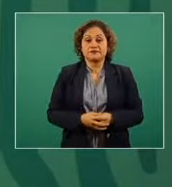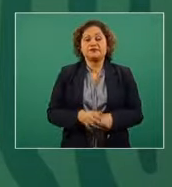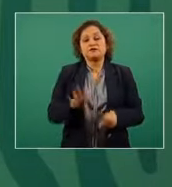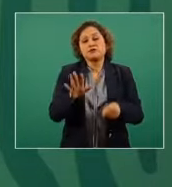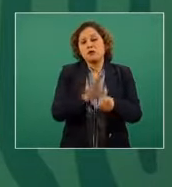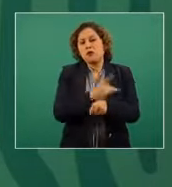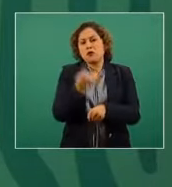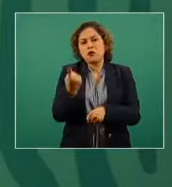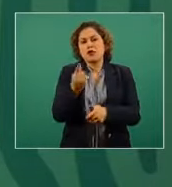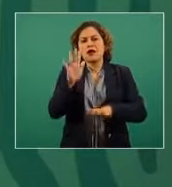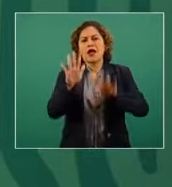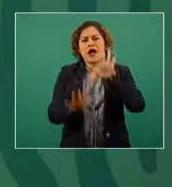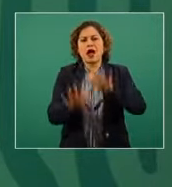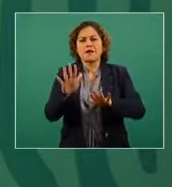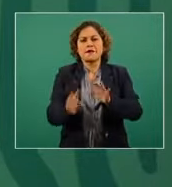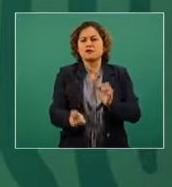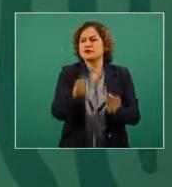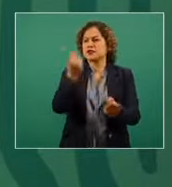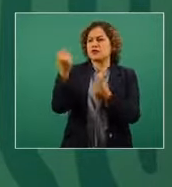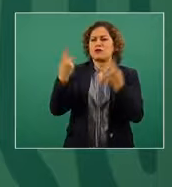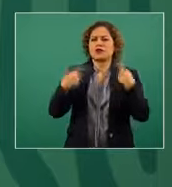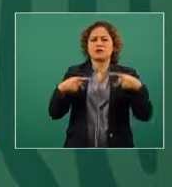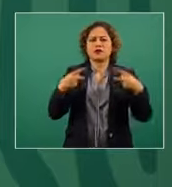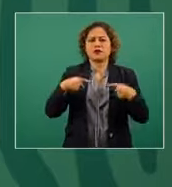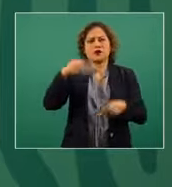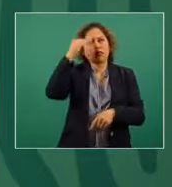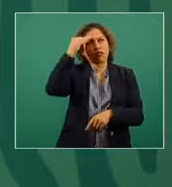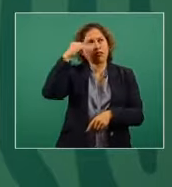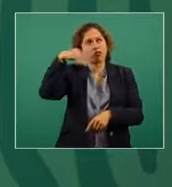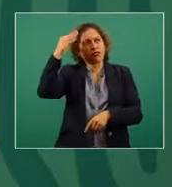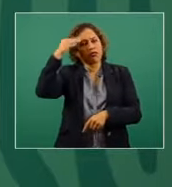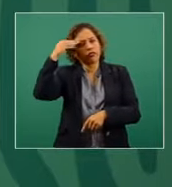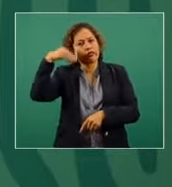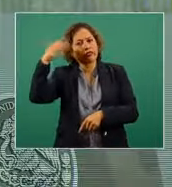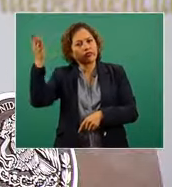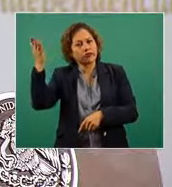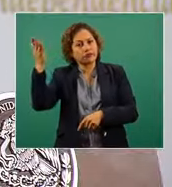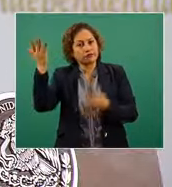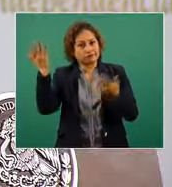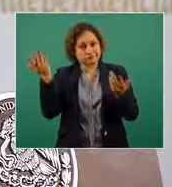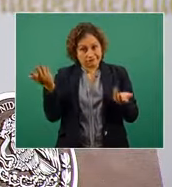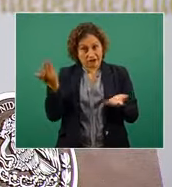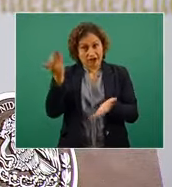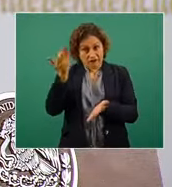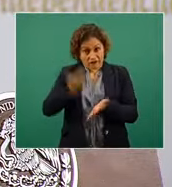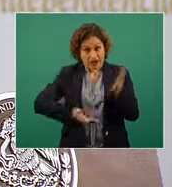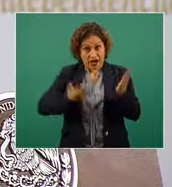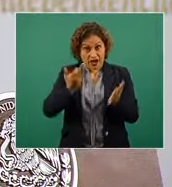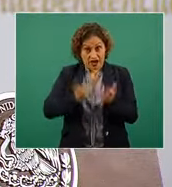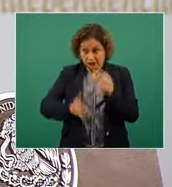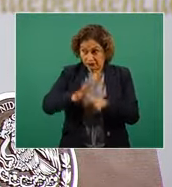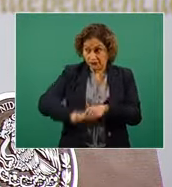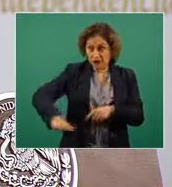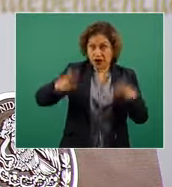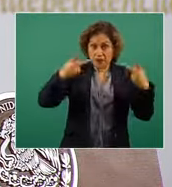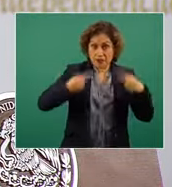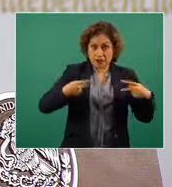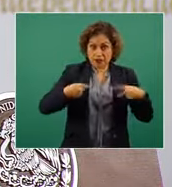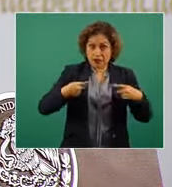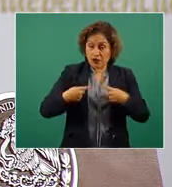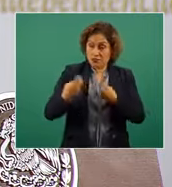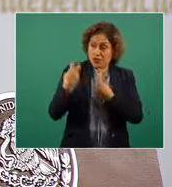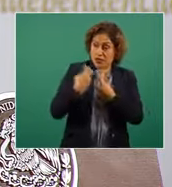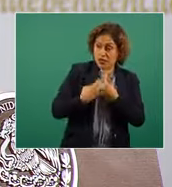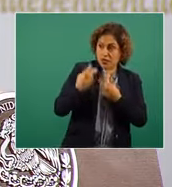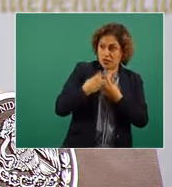toman en consideración cuando se hacen los análisis o se hace la crítica